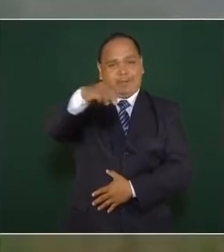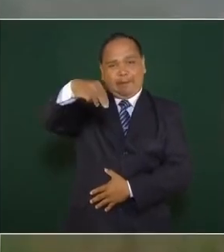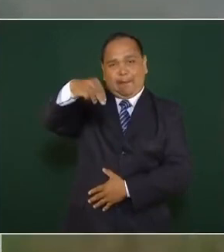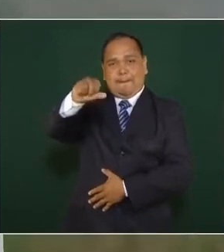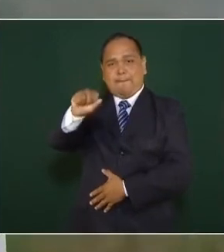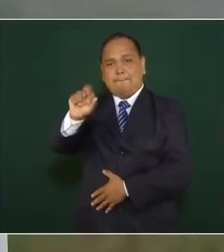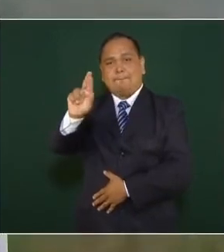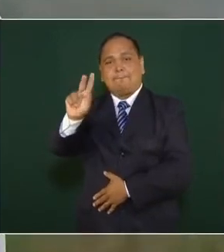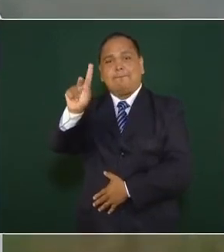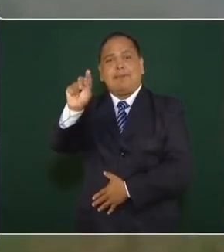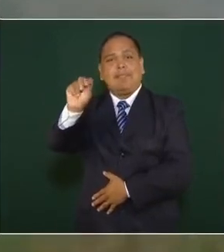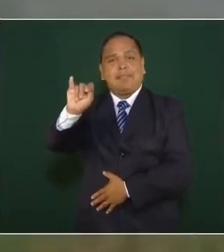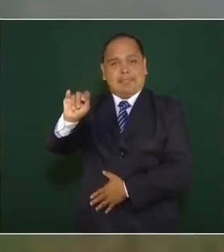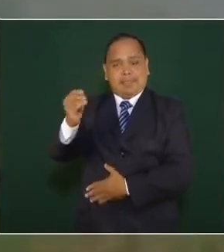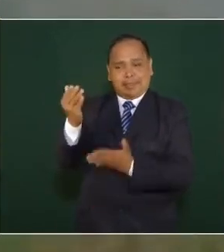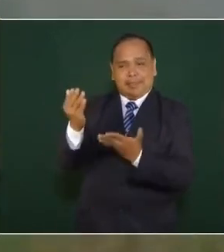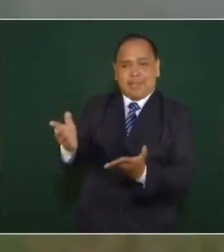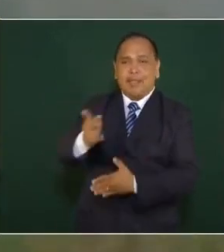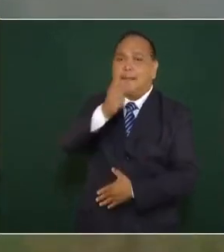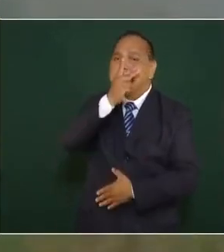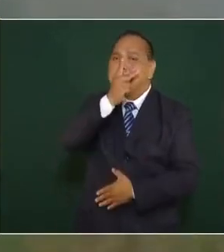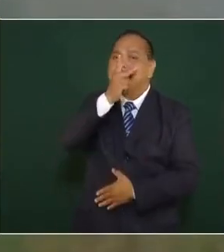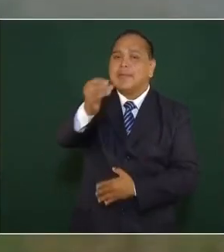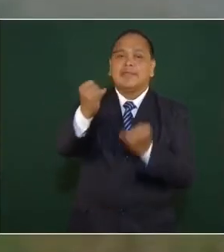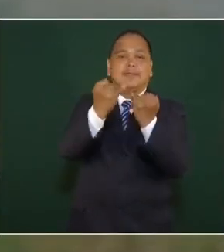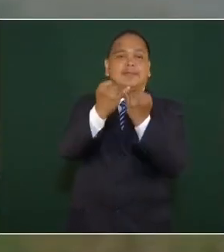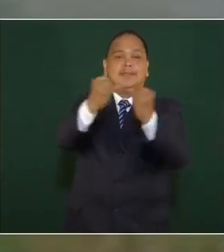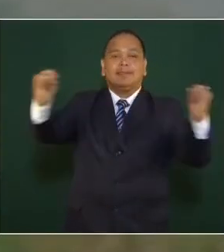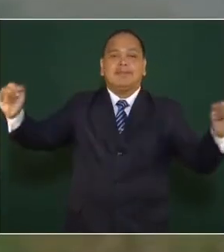el padre de la independencia de Cuba.